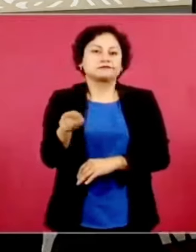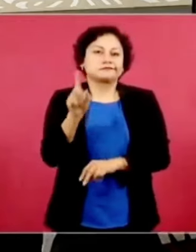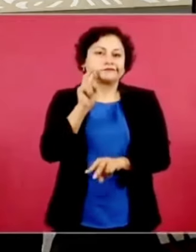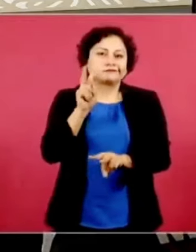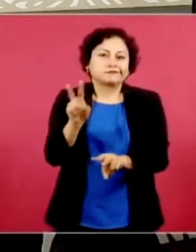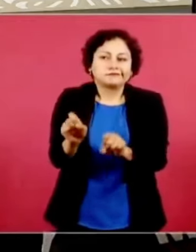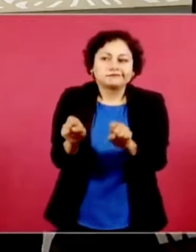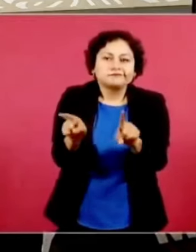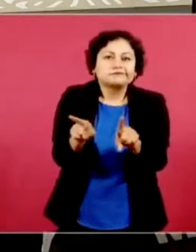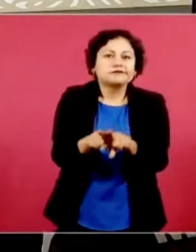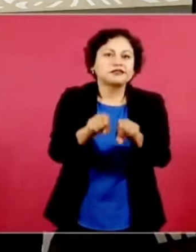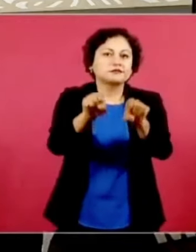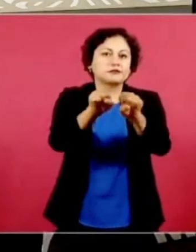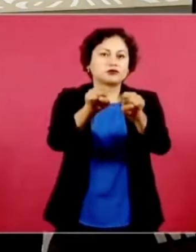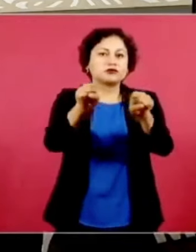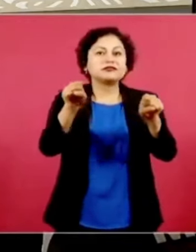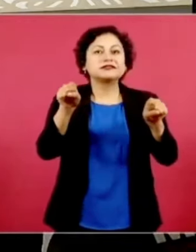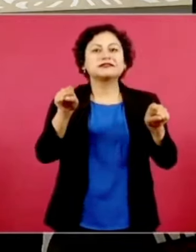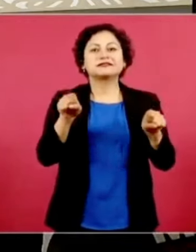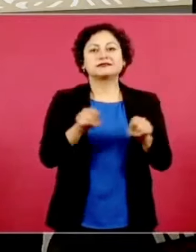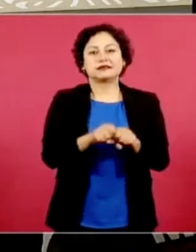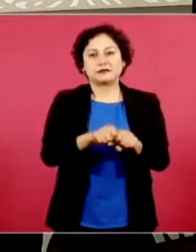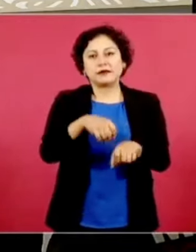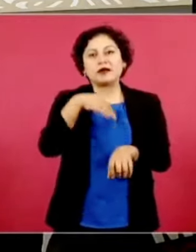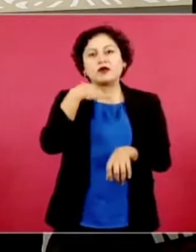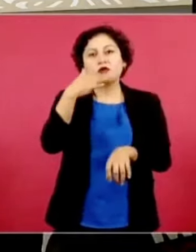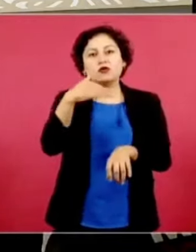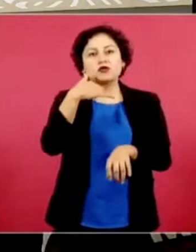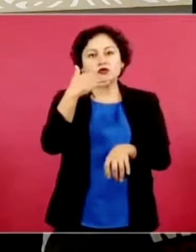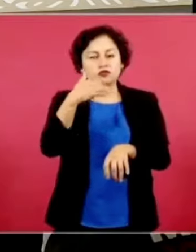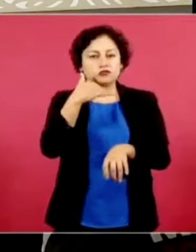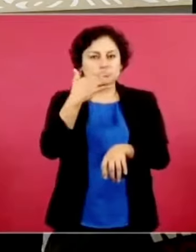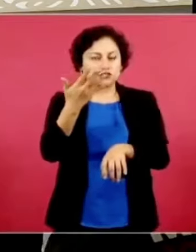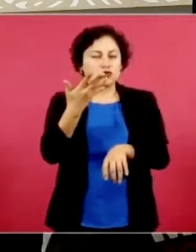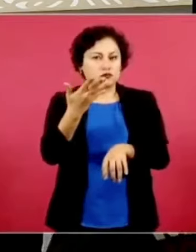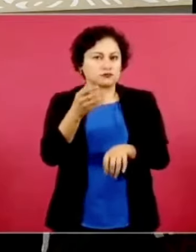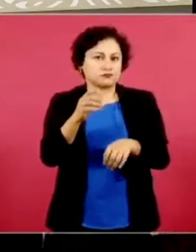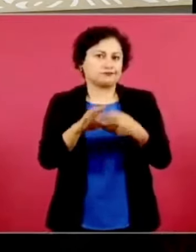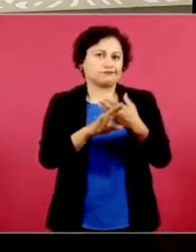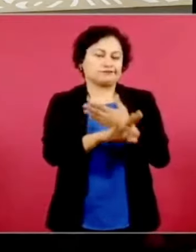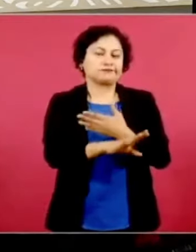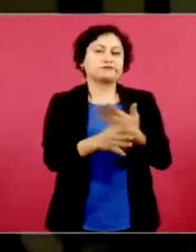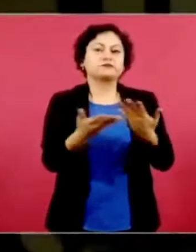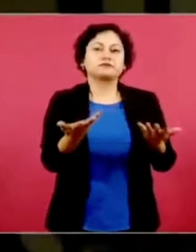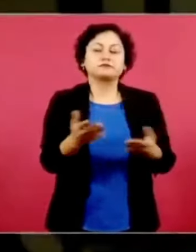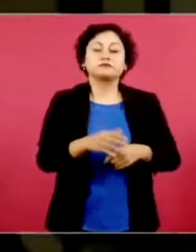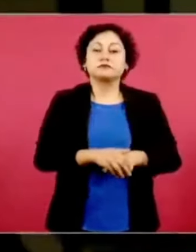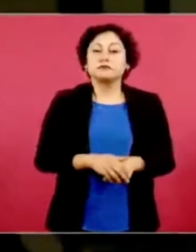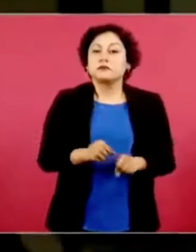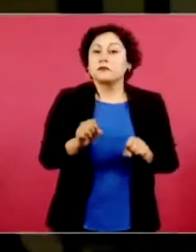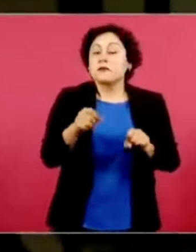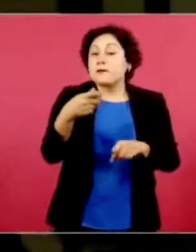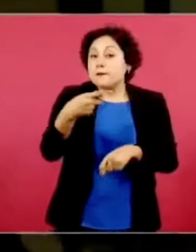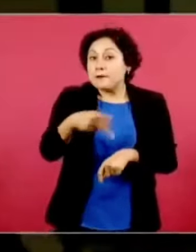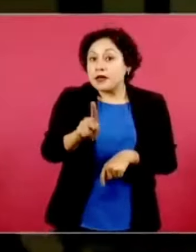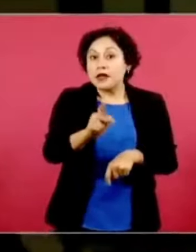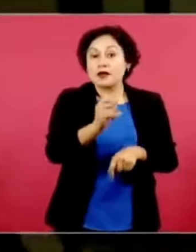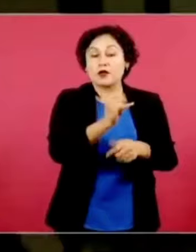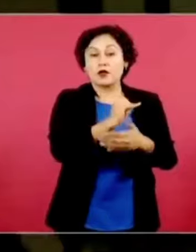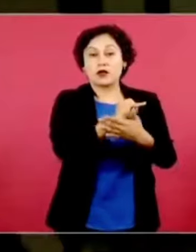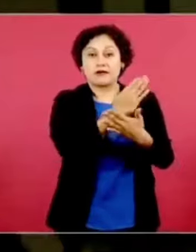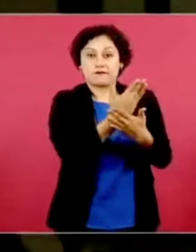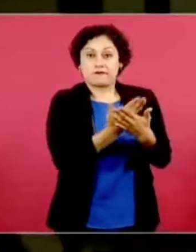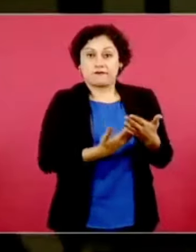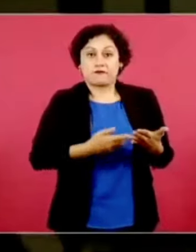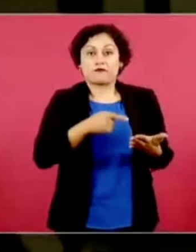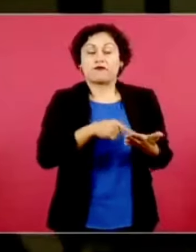anticorrupción, Sistema Nacional Anticorrupción. Sin embargo, el informe de la Auditoría Superior de la Federación que recientemente presentó